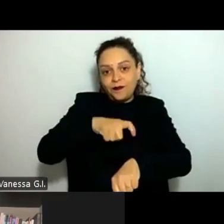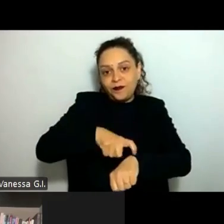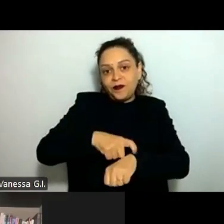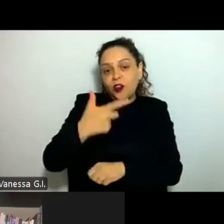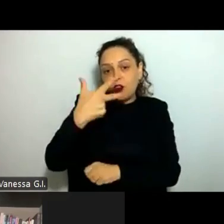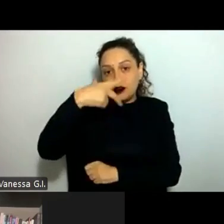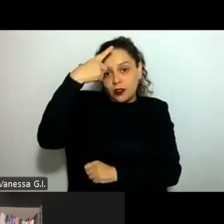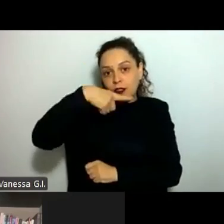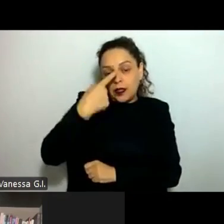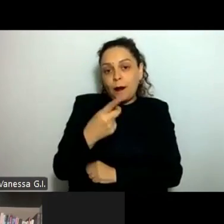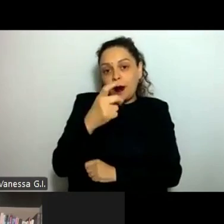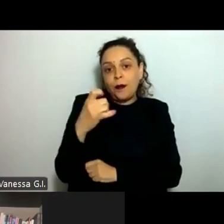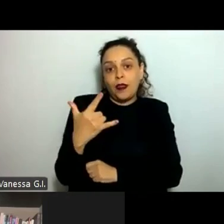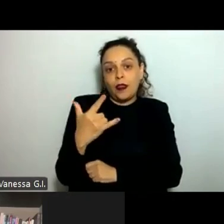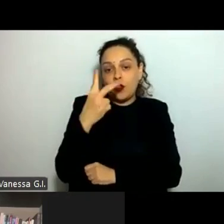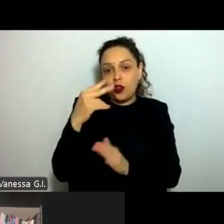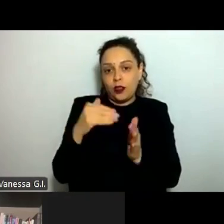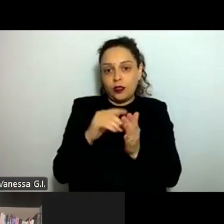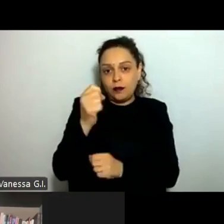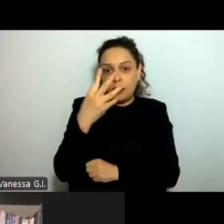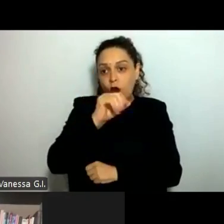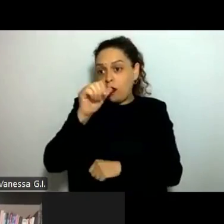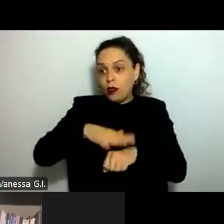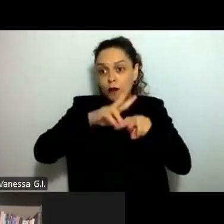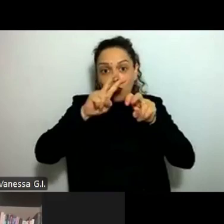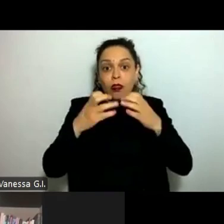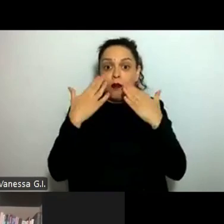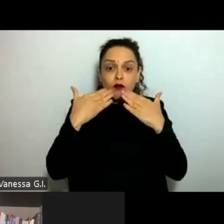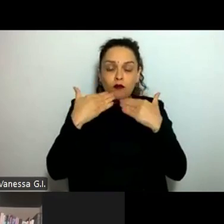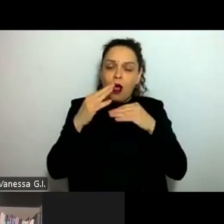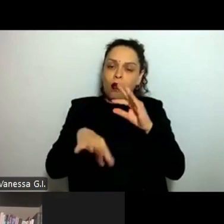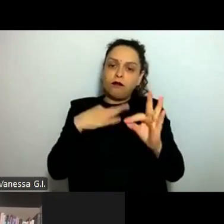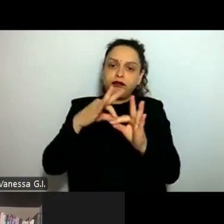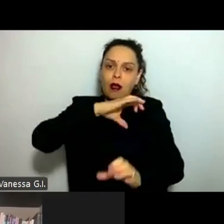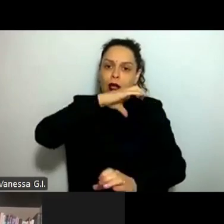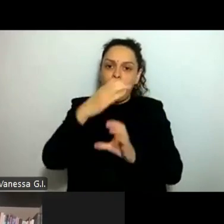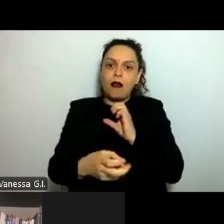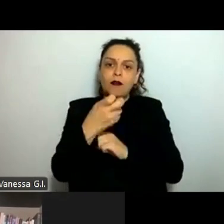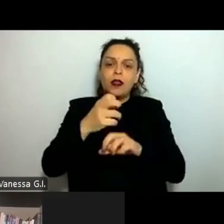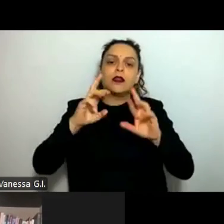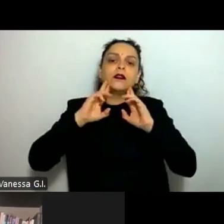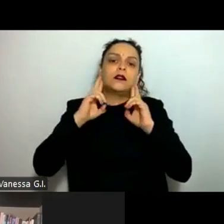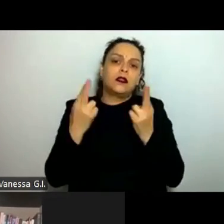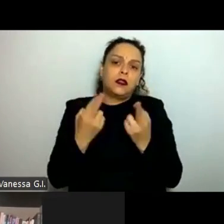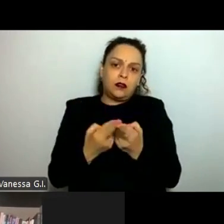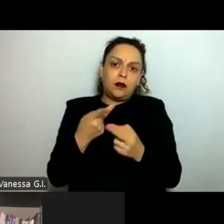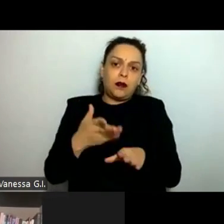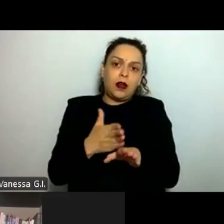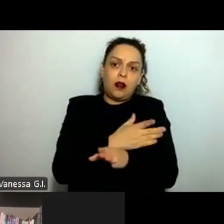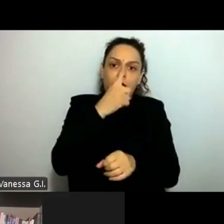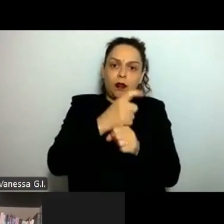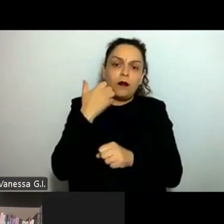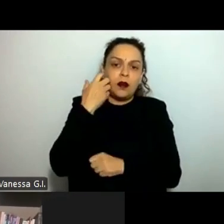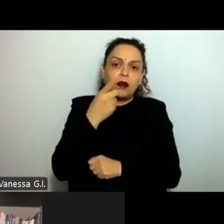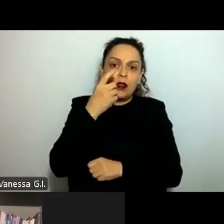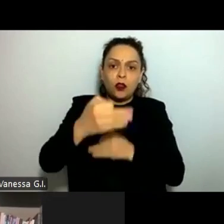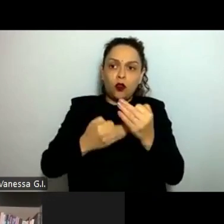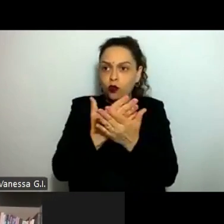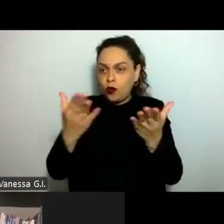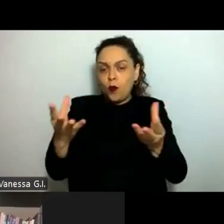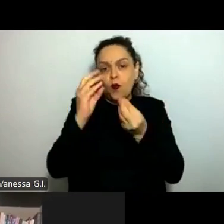de 2024 y agotados los asuntos en cartera, damos por concluida la presente sesión, no sin antes agradecer a todos y cada uno de ustedes